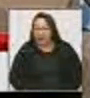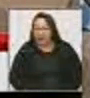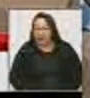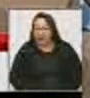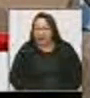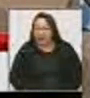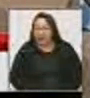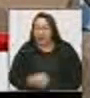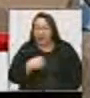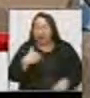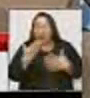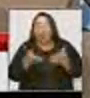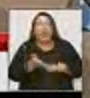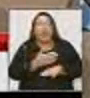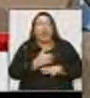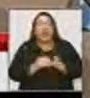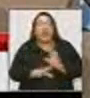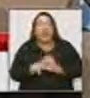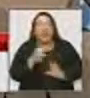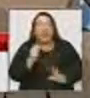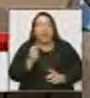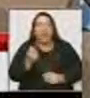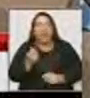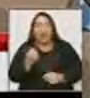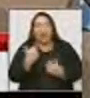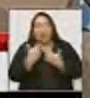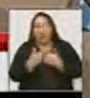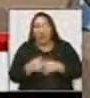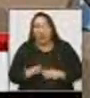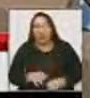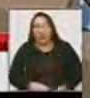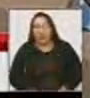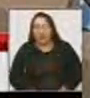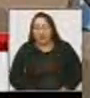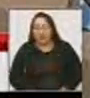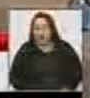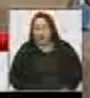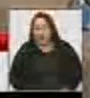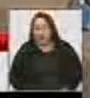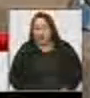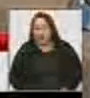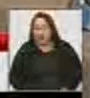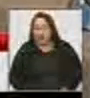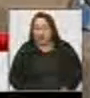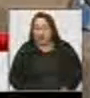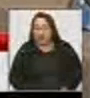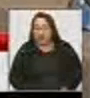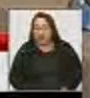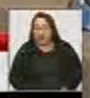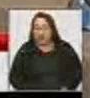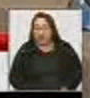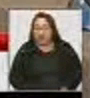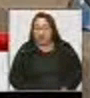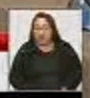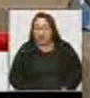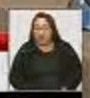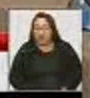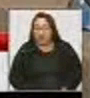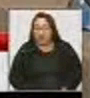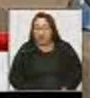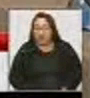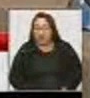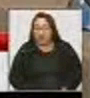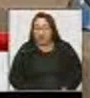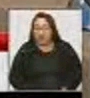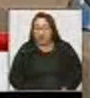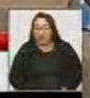determinado, yo podía ya retirar el dinero, sea la edad que fuere. Entonces acá ha empezado a haber una mala práctica. Es una mala práctica que